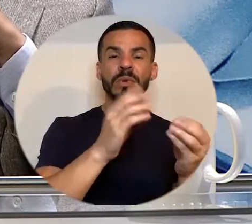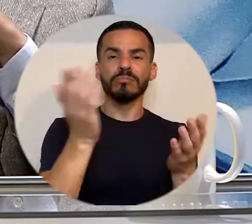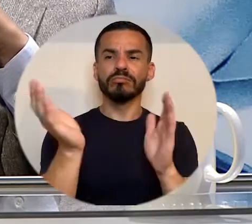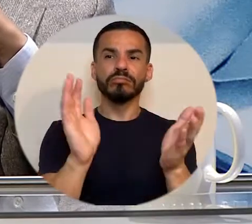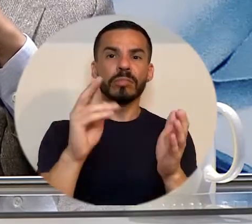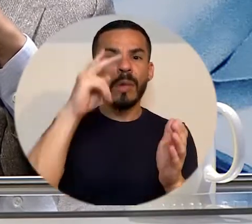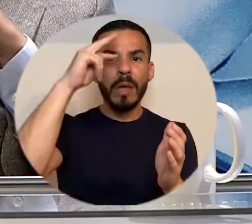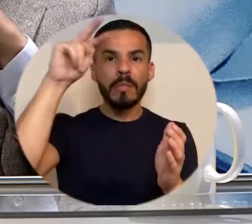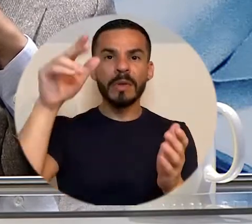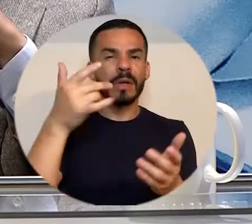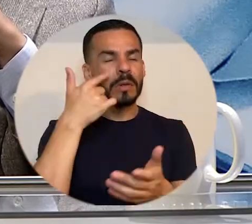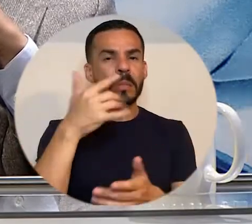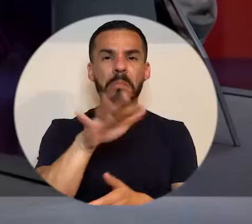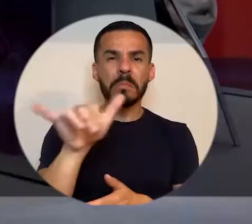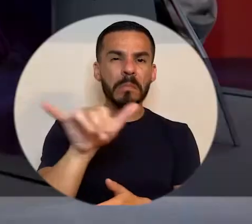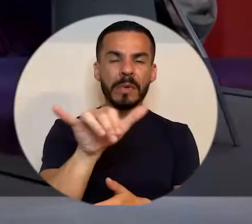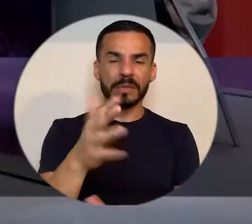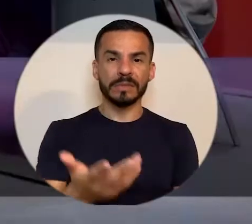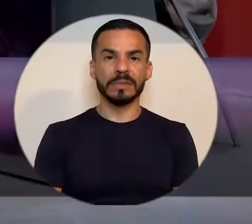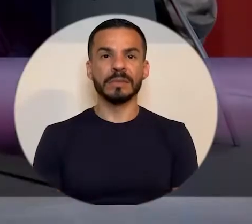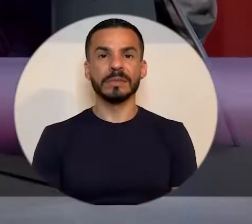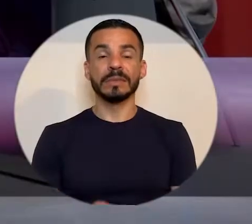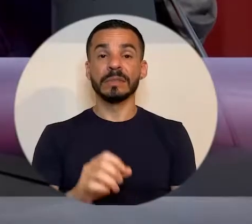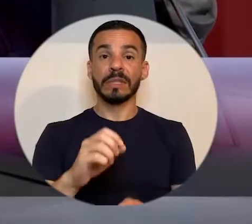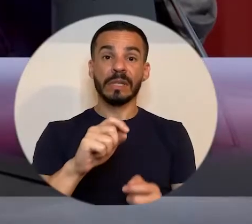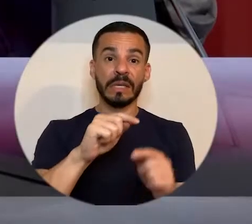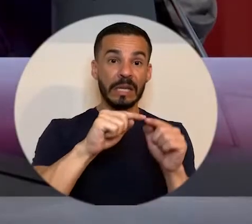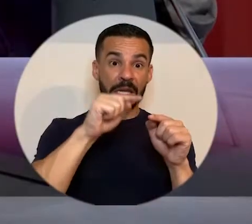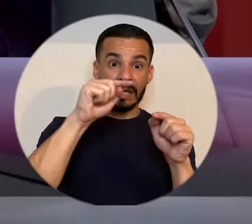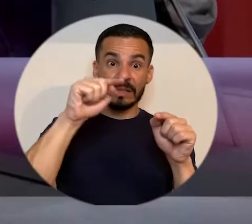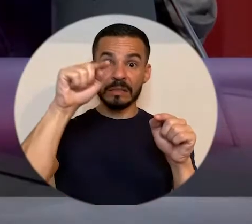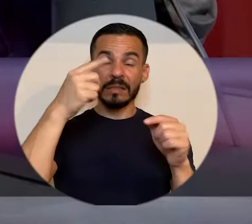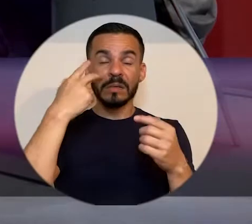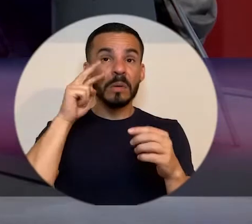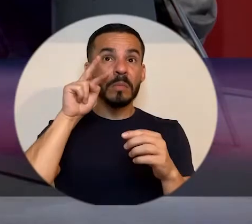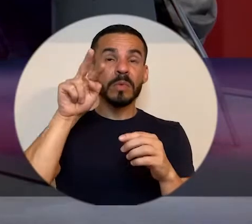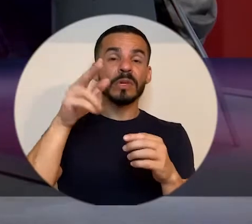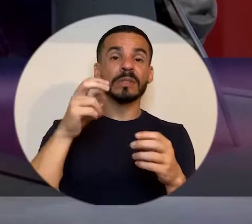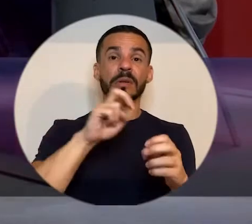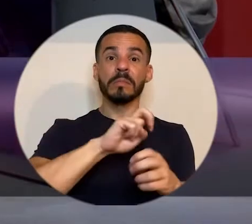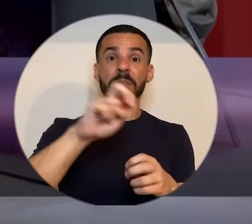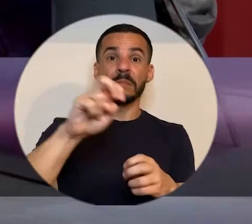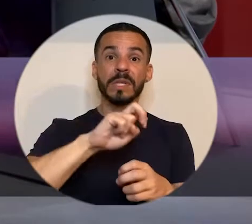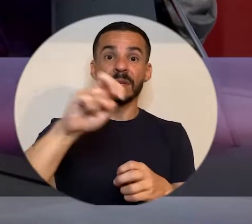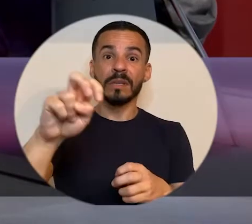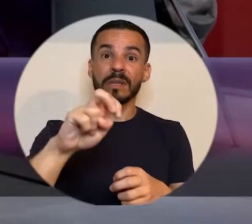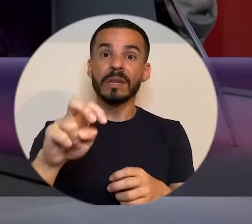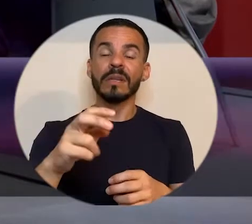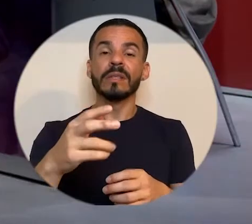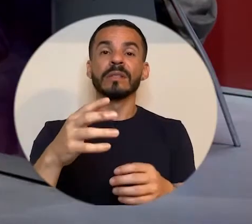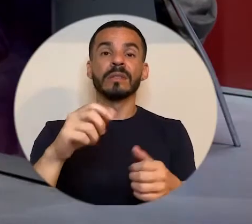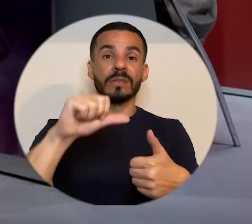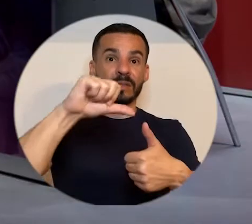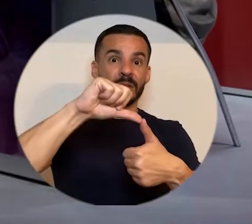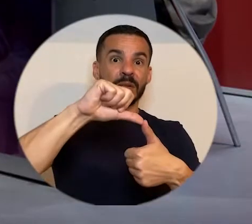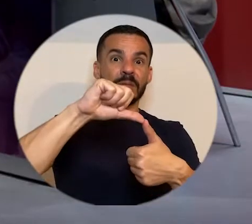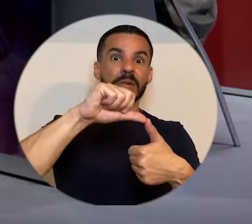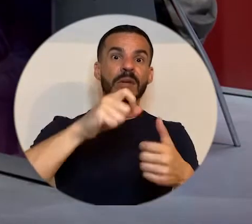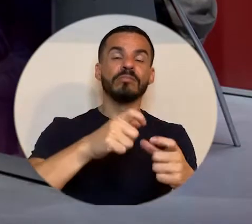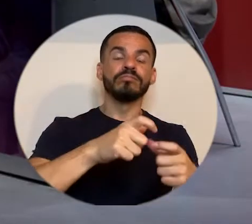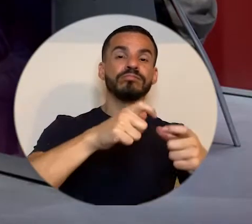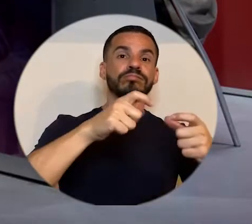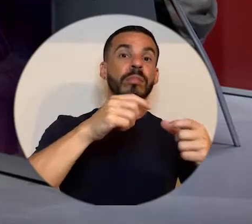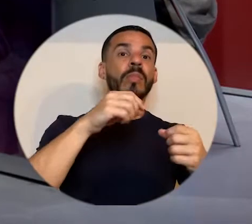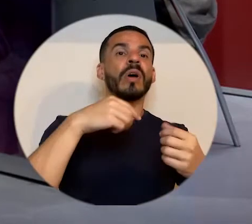cifras de los mexicanos. De hecho, estadísticamente y en proyección, la migración centroamericana pronto